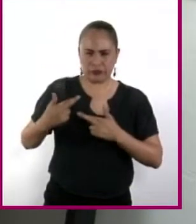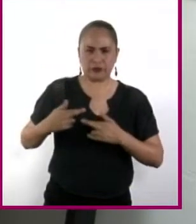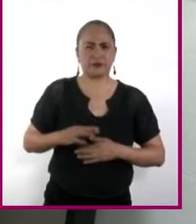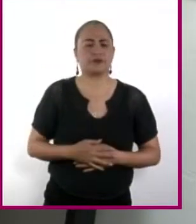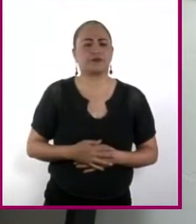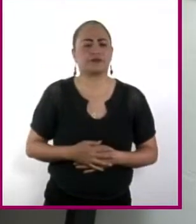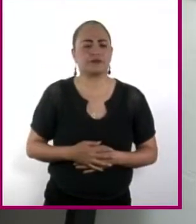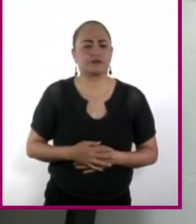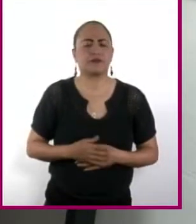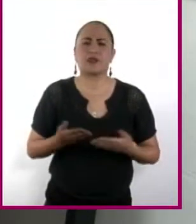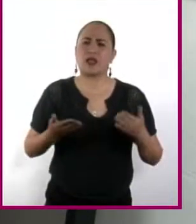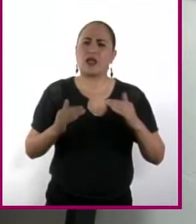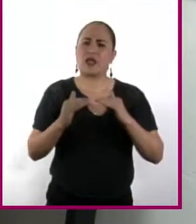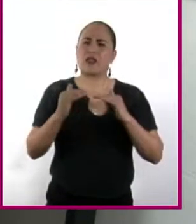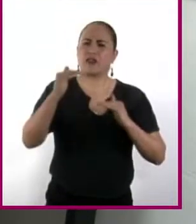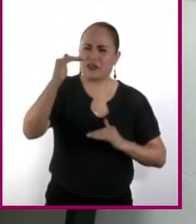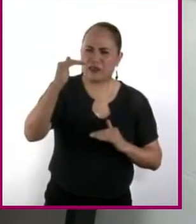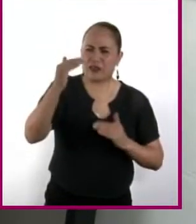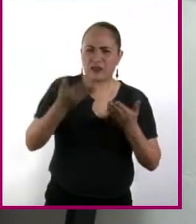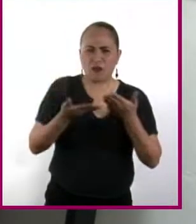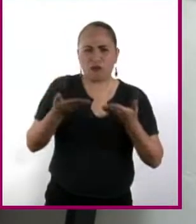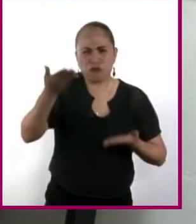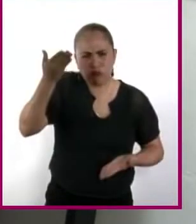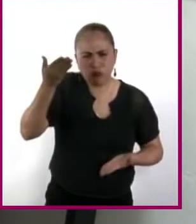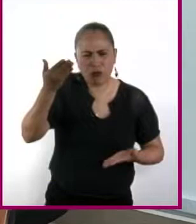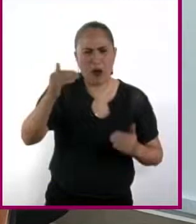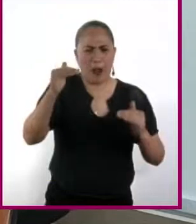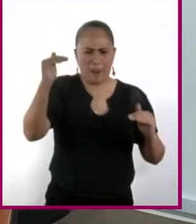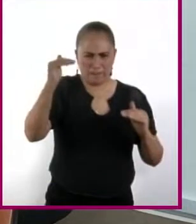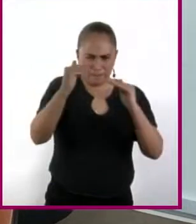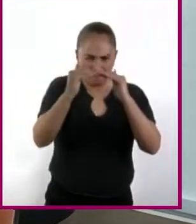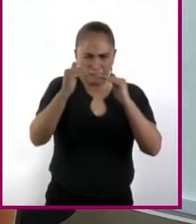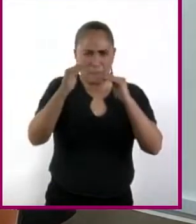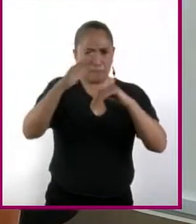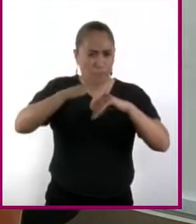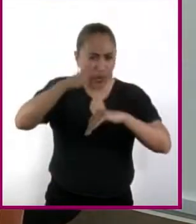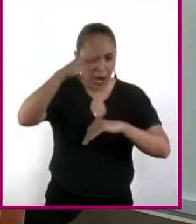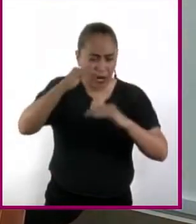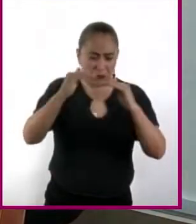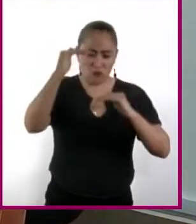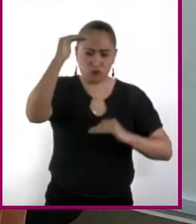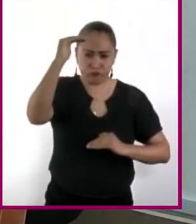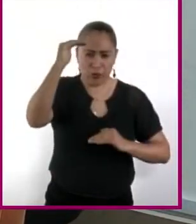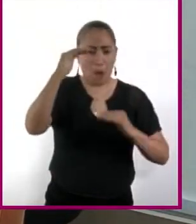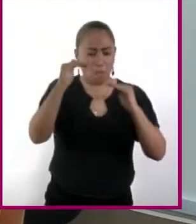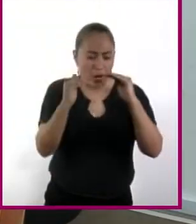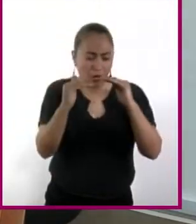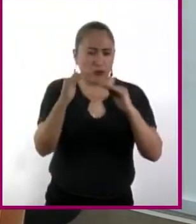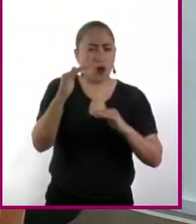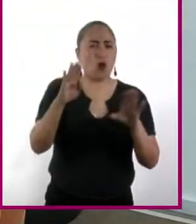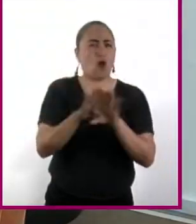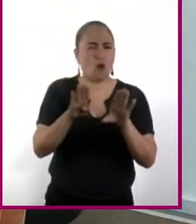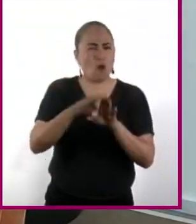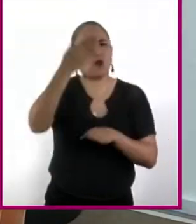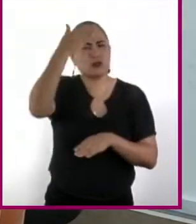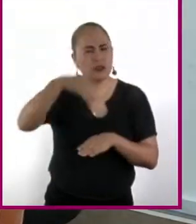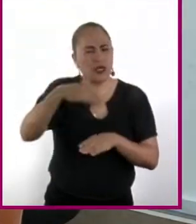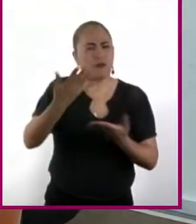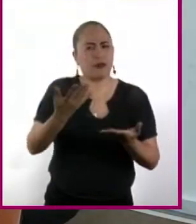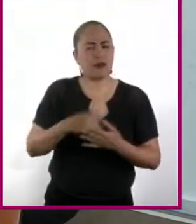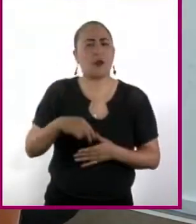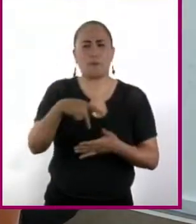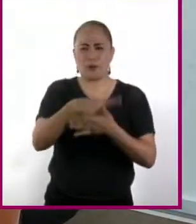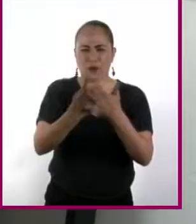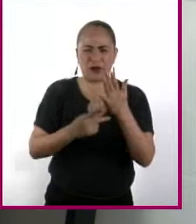que la inequidad o las desigualdades aumentan o disminuyen? Eso es algo muy interesante. De acuerdo con lo que hemos investigado, el Programa de